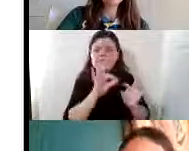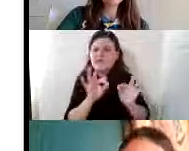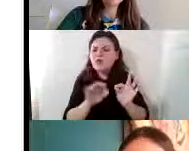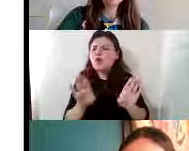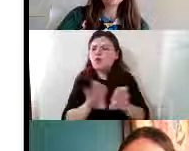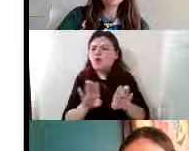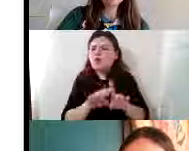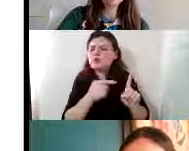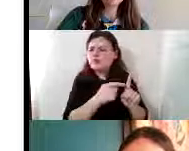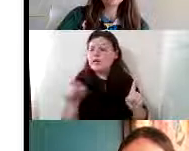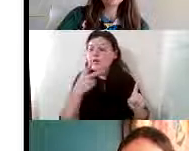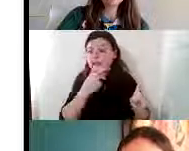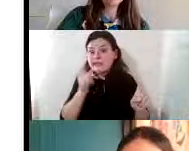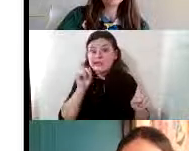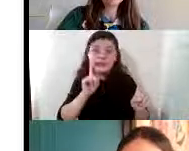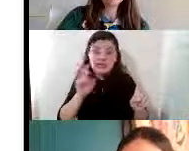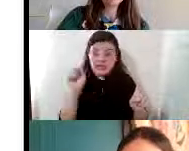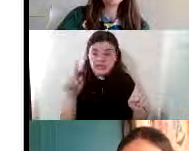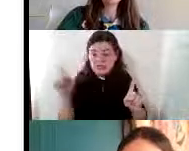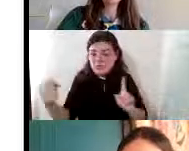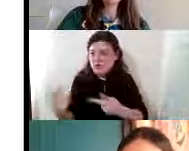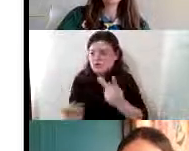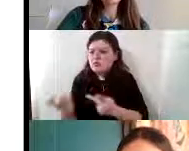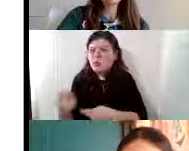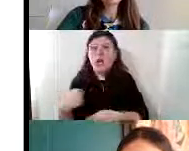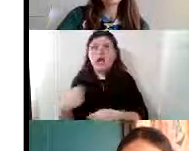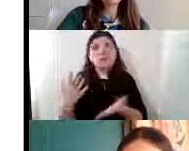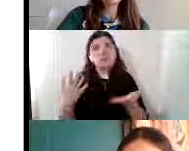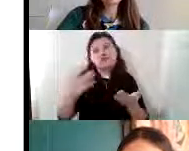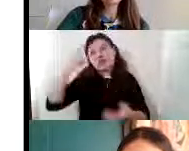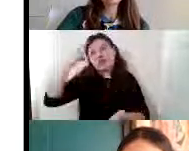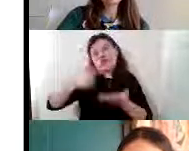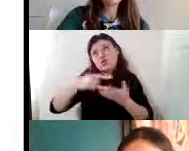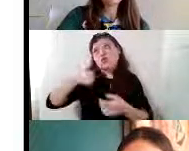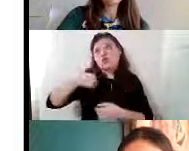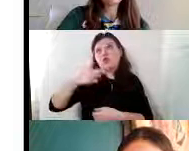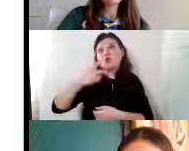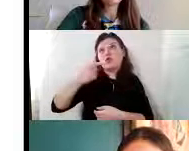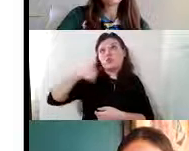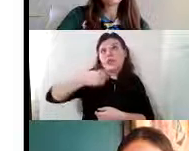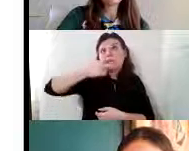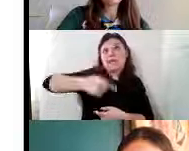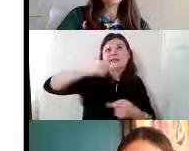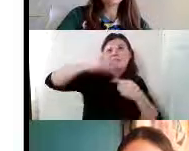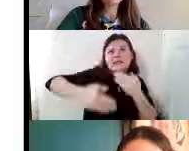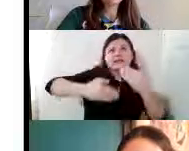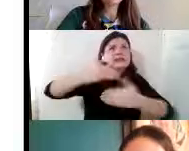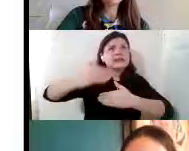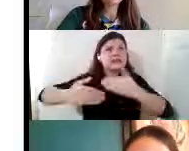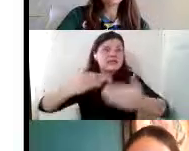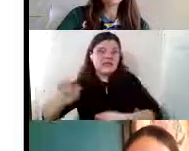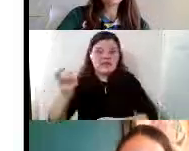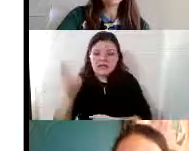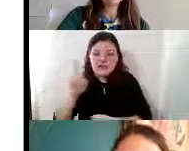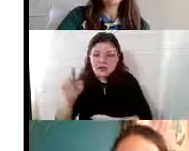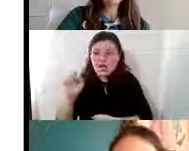niñas, ¿cuál sería el final que tú le darías? Ah, no, pues tal vez yo le diría que esto y que pasara esto. Y ahí podemos informar nuevamente.